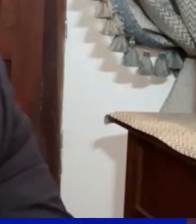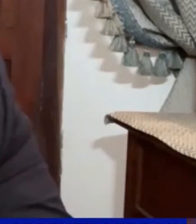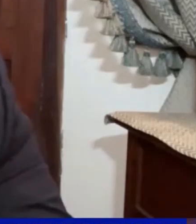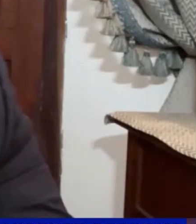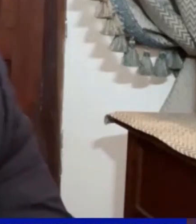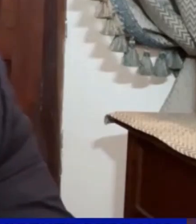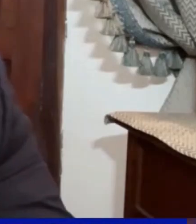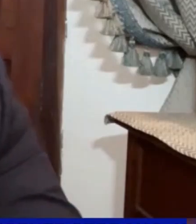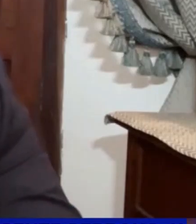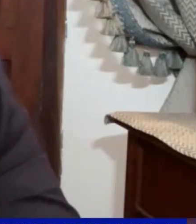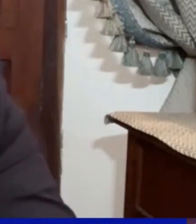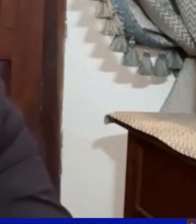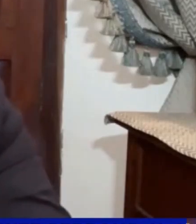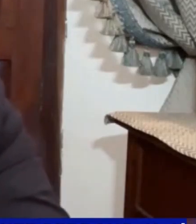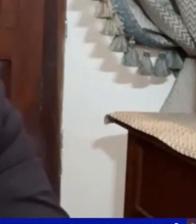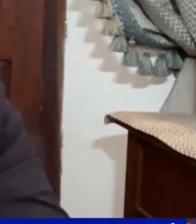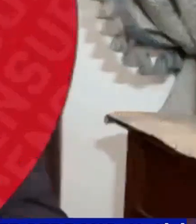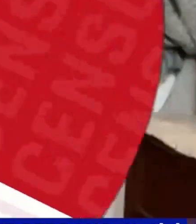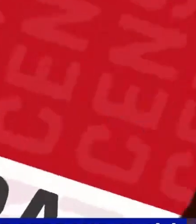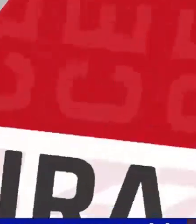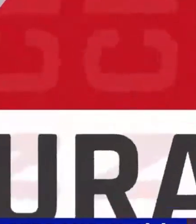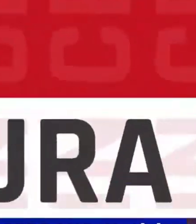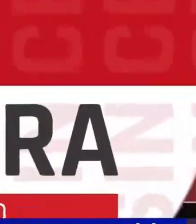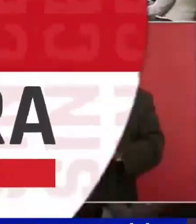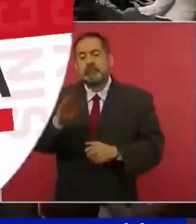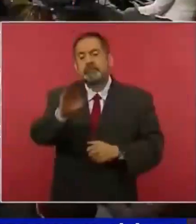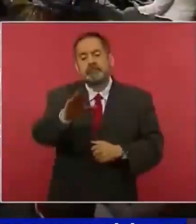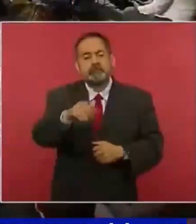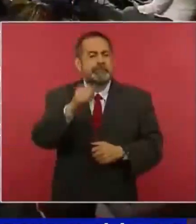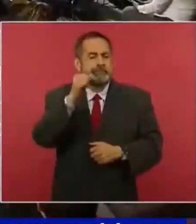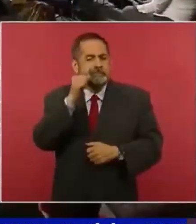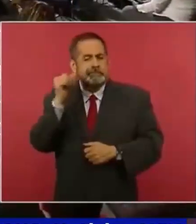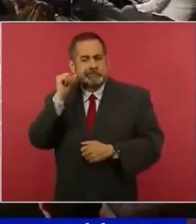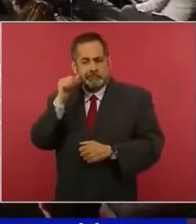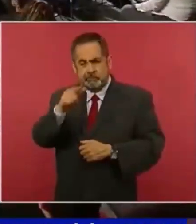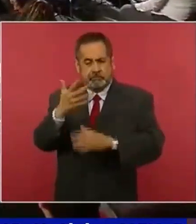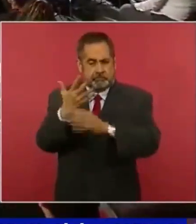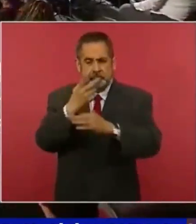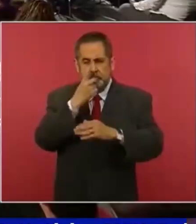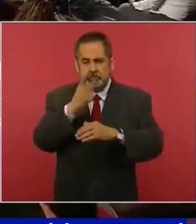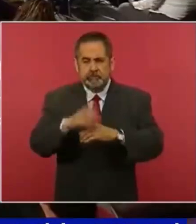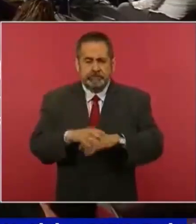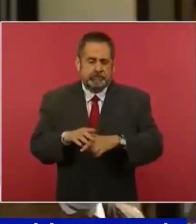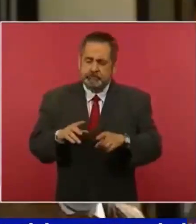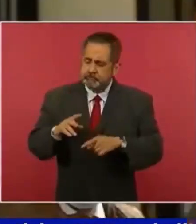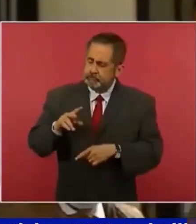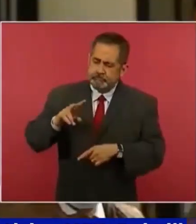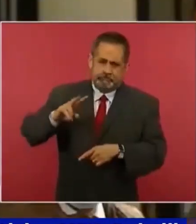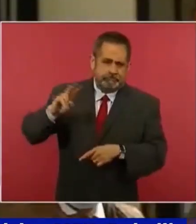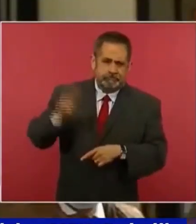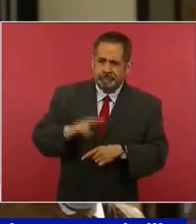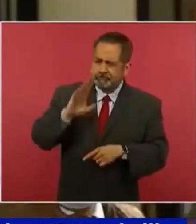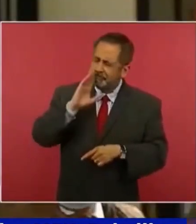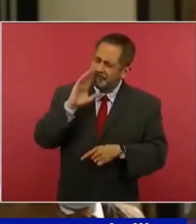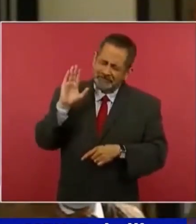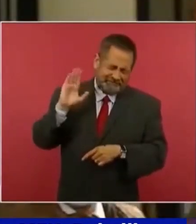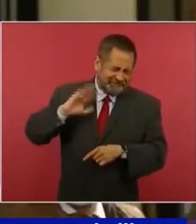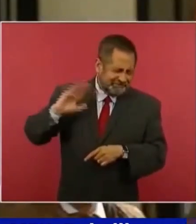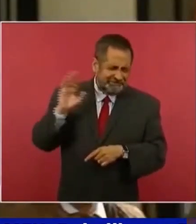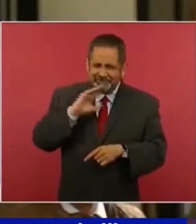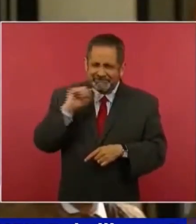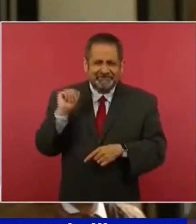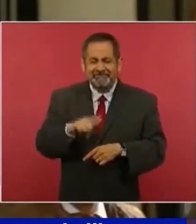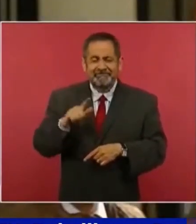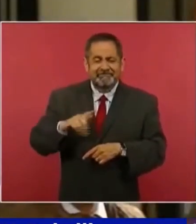sensei, del maestro Ramiro Padilla Tondo. Usted calificó de aberrante la decisión de la Suprema Corte de Justicia